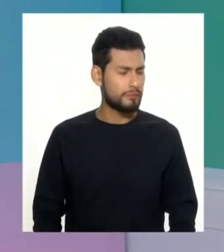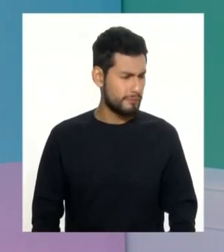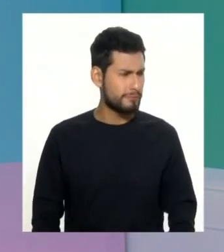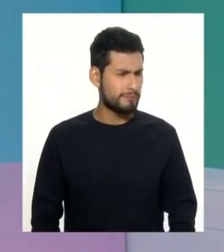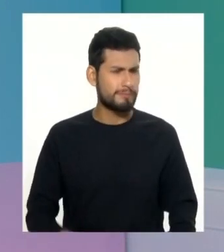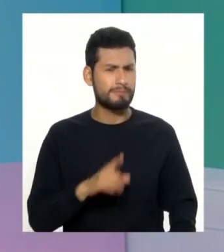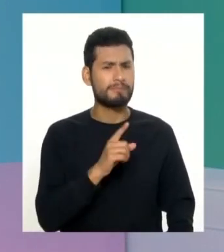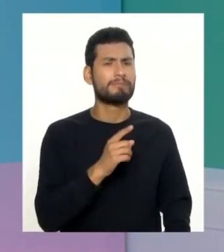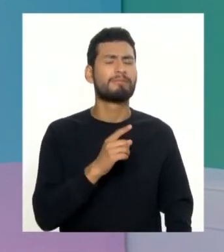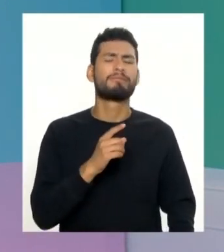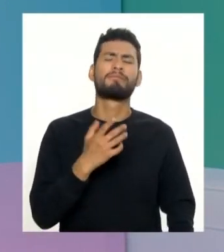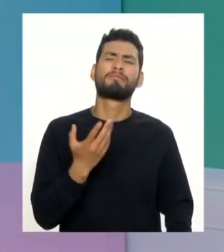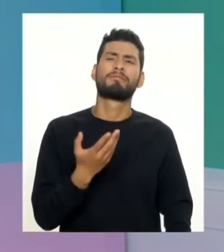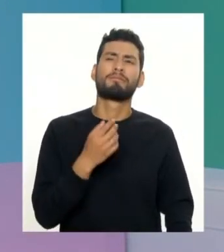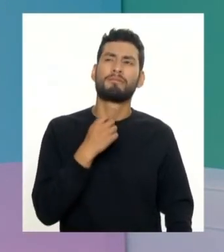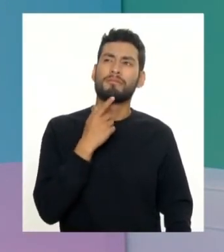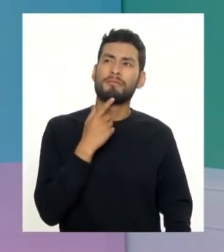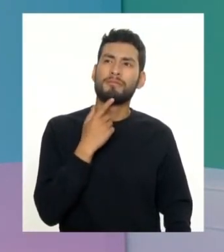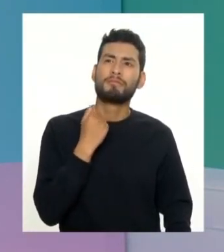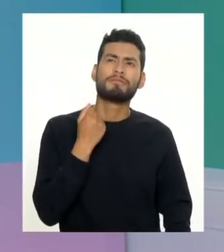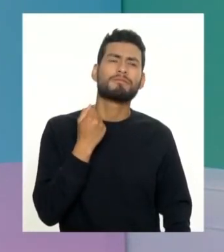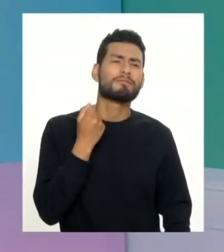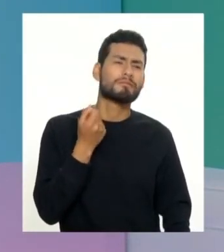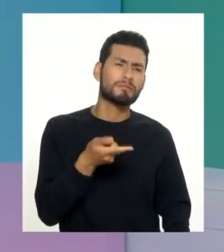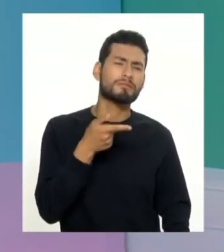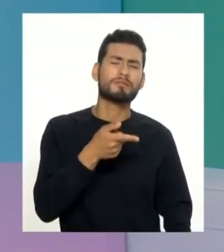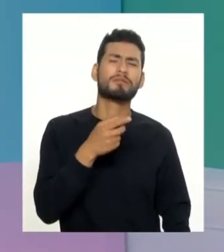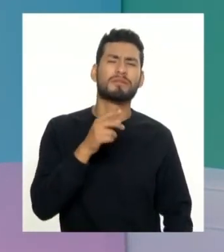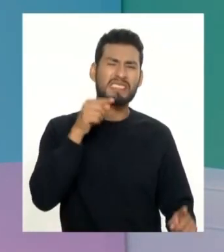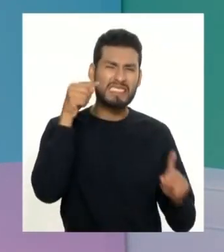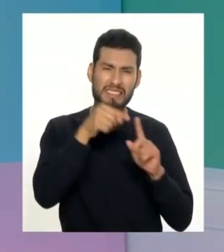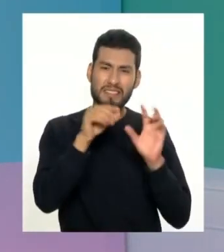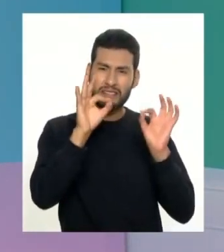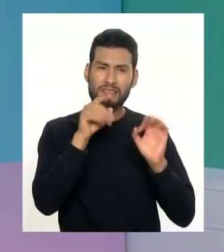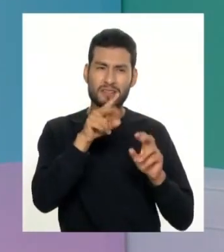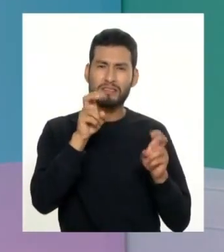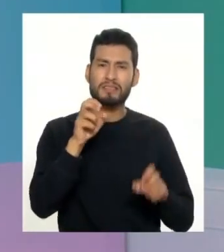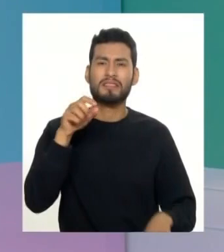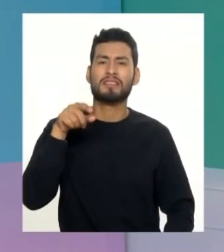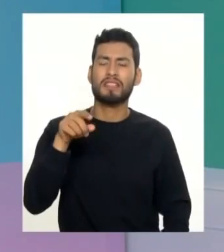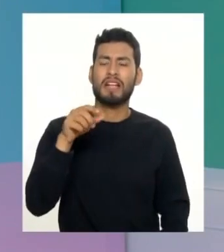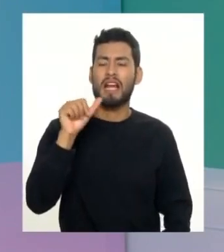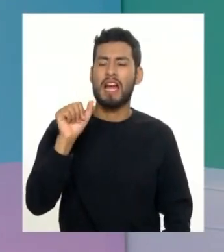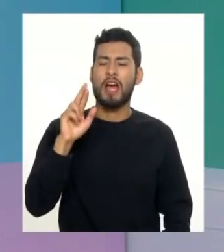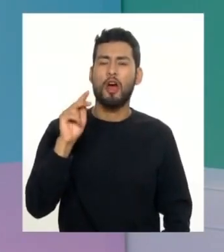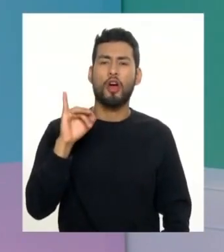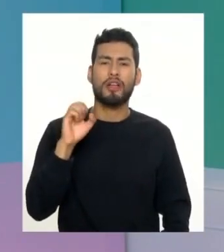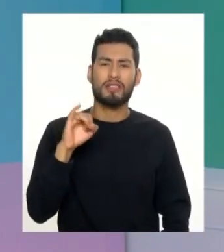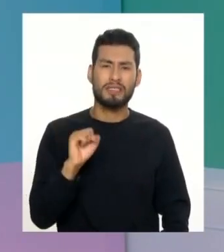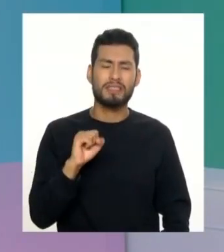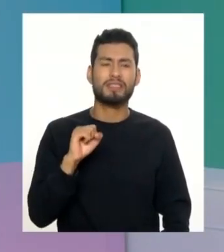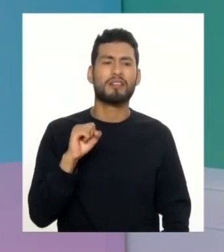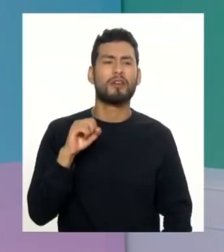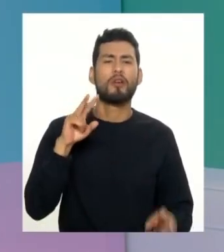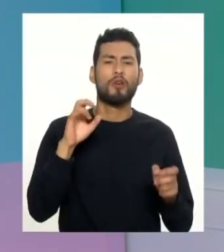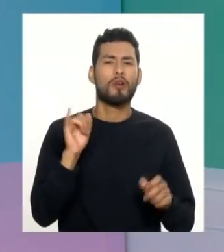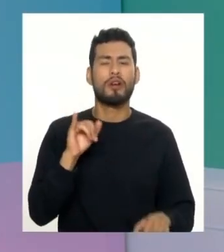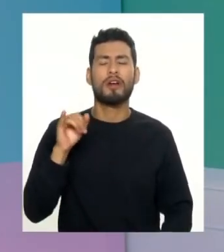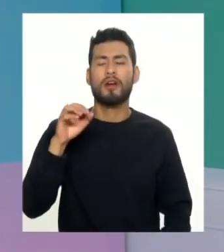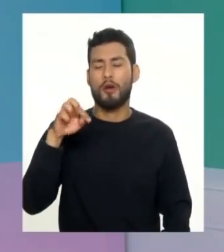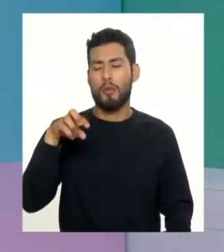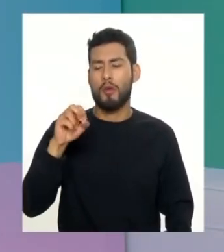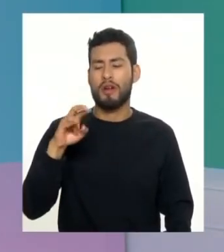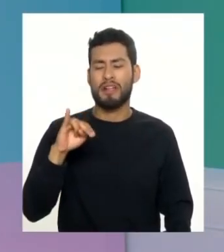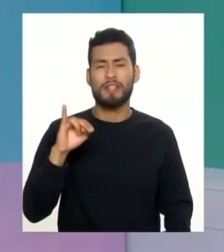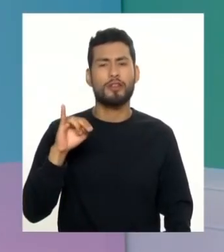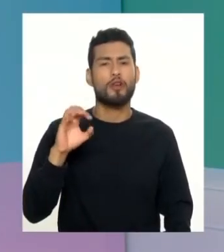es que el proceso, pues él ha mencionado un término, le han diagnosticado una artrosis de la columna, o también llamado espondiloartrosis.